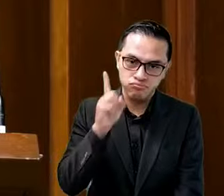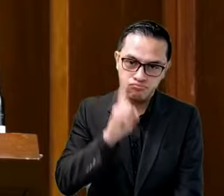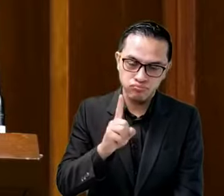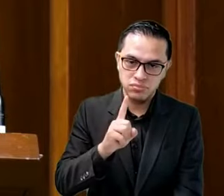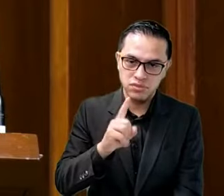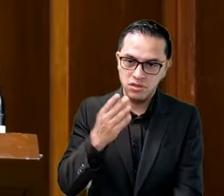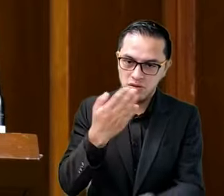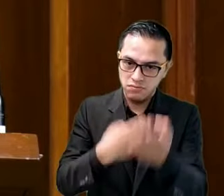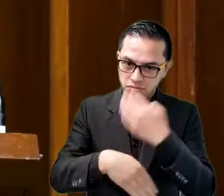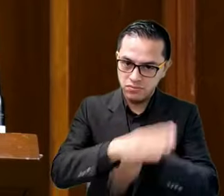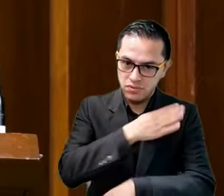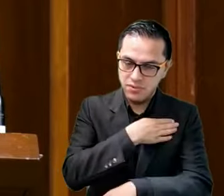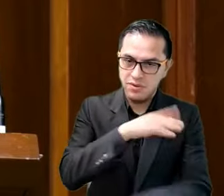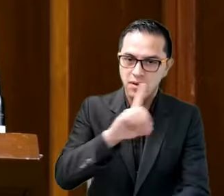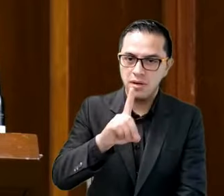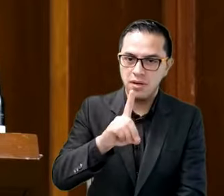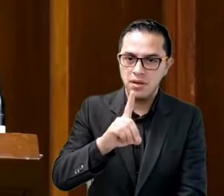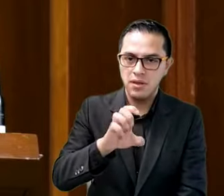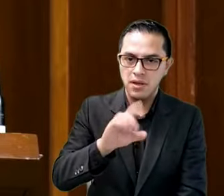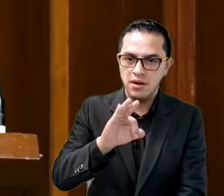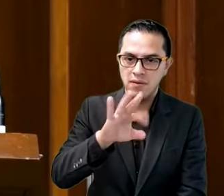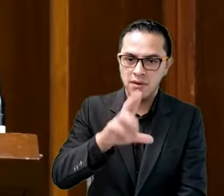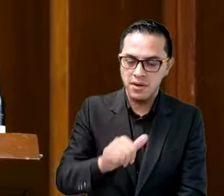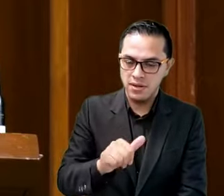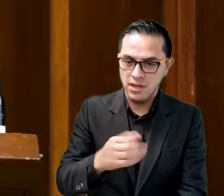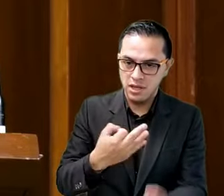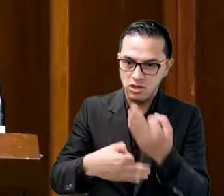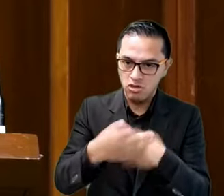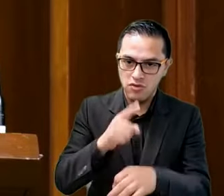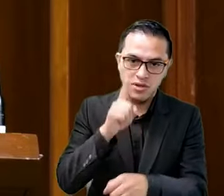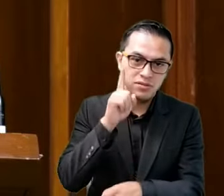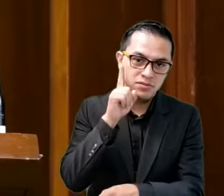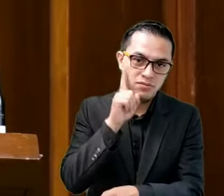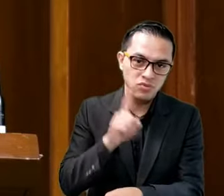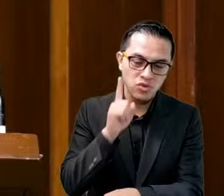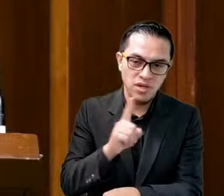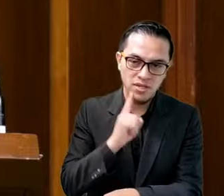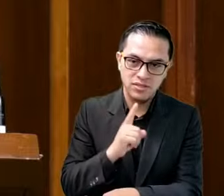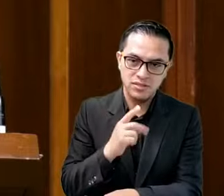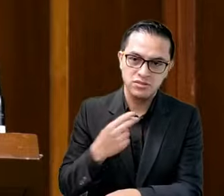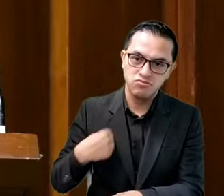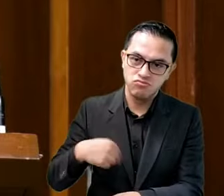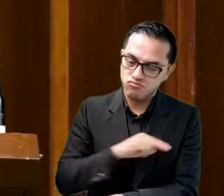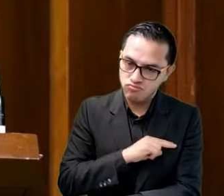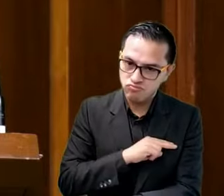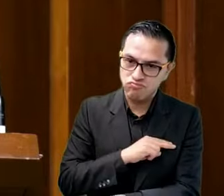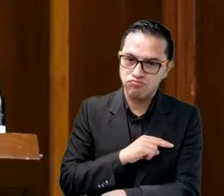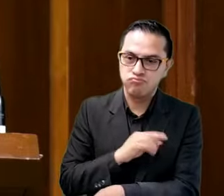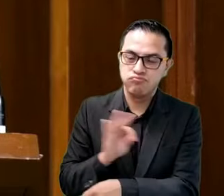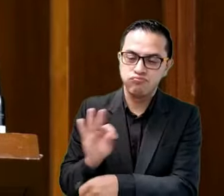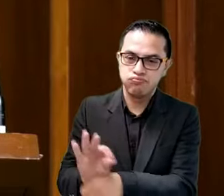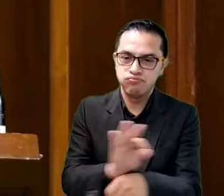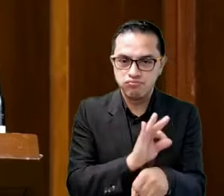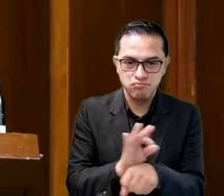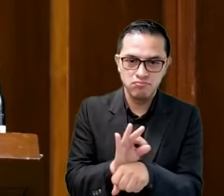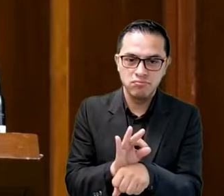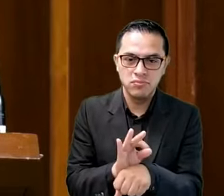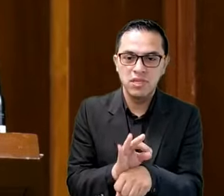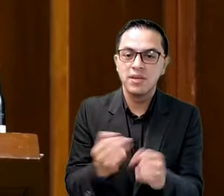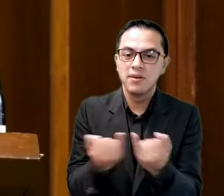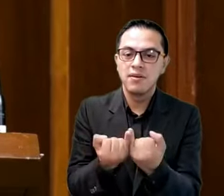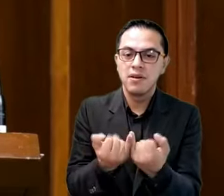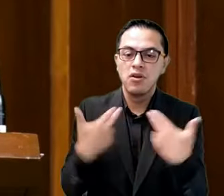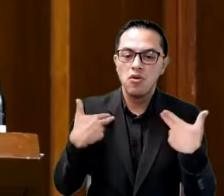Claudia por Delfina por todas todos y todes y por el humanismo